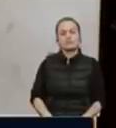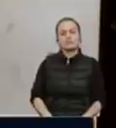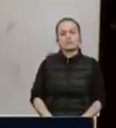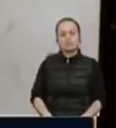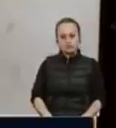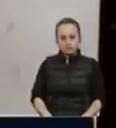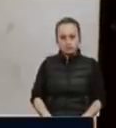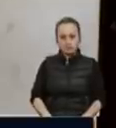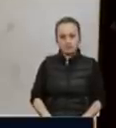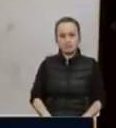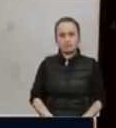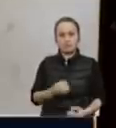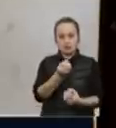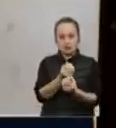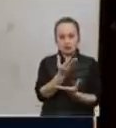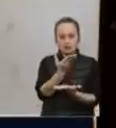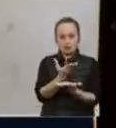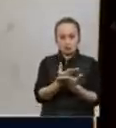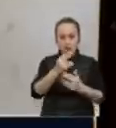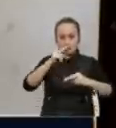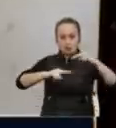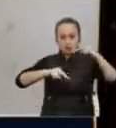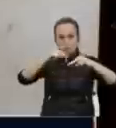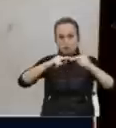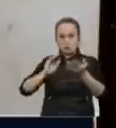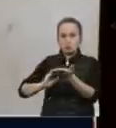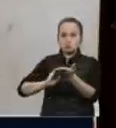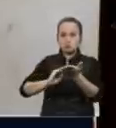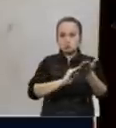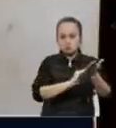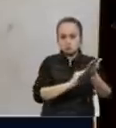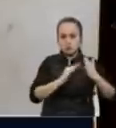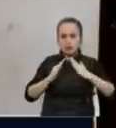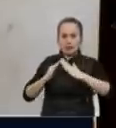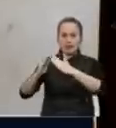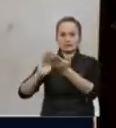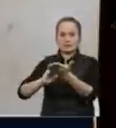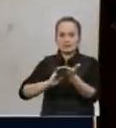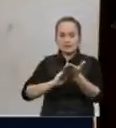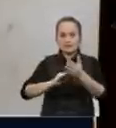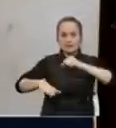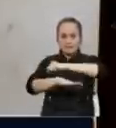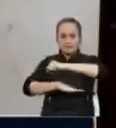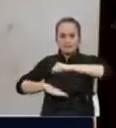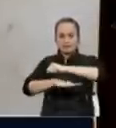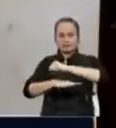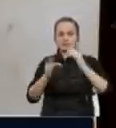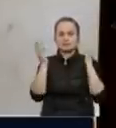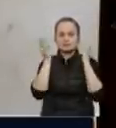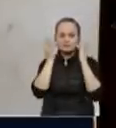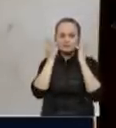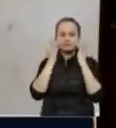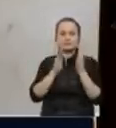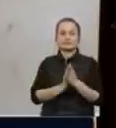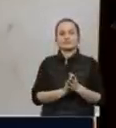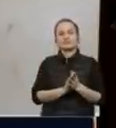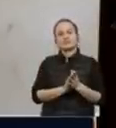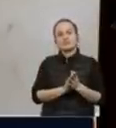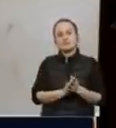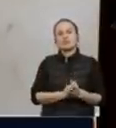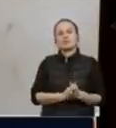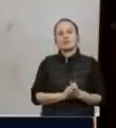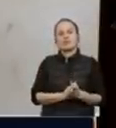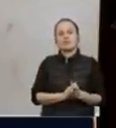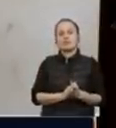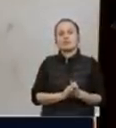Sostenimiento y recuperación de la infraestructura de habitabilidad y saneamiento básico. Alojamientos de infantes de